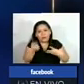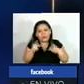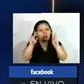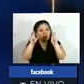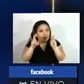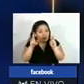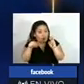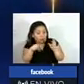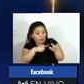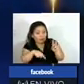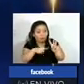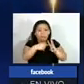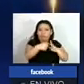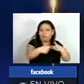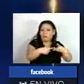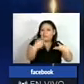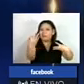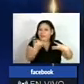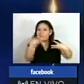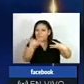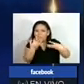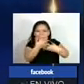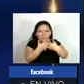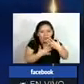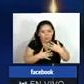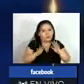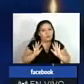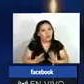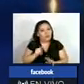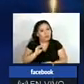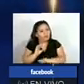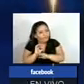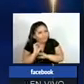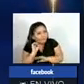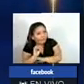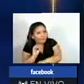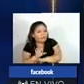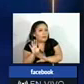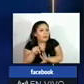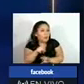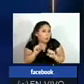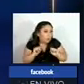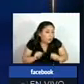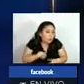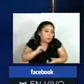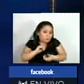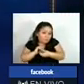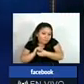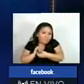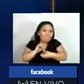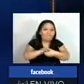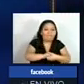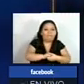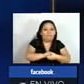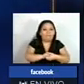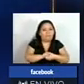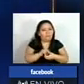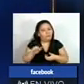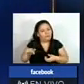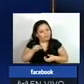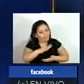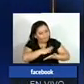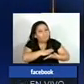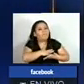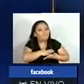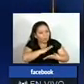los que les estábamos mostrando. Y pues ya les hemos dicho, es una forma de poder solidarizarse y tener ese buen